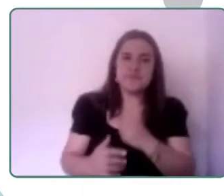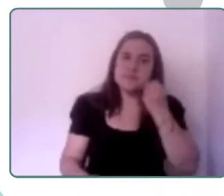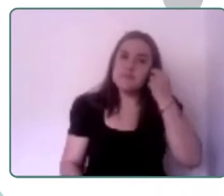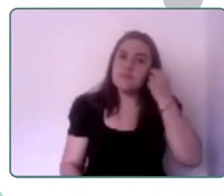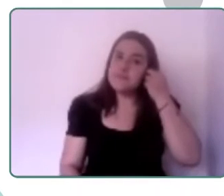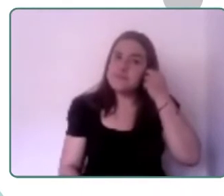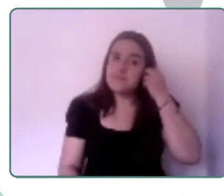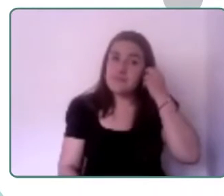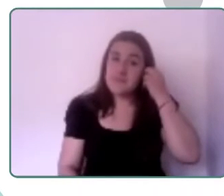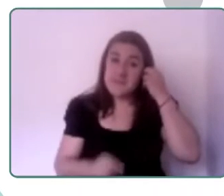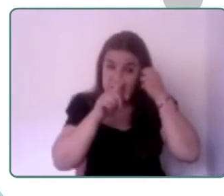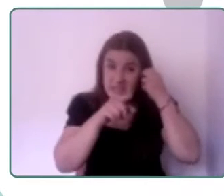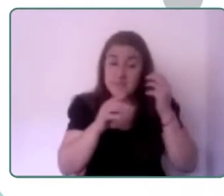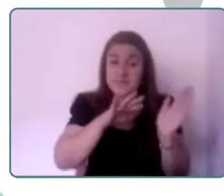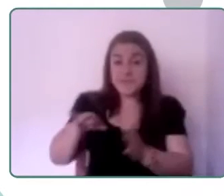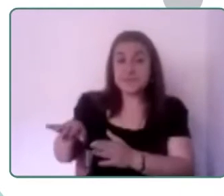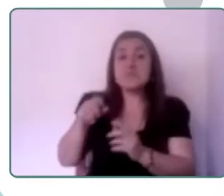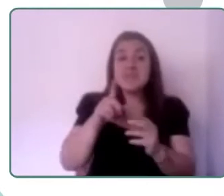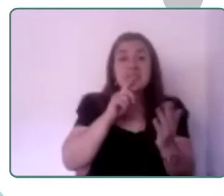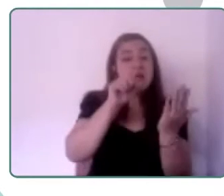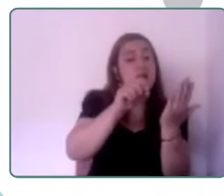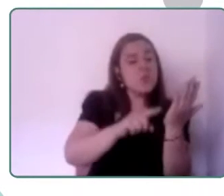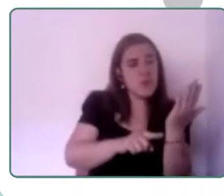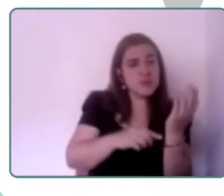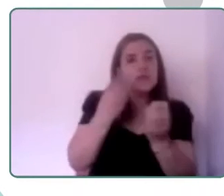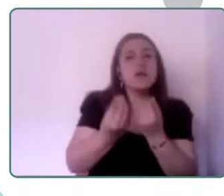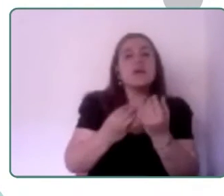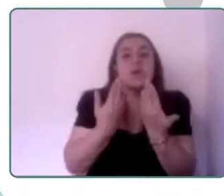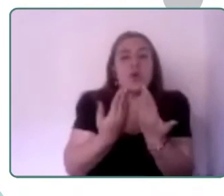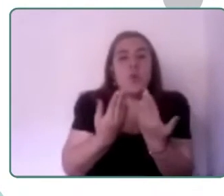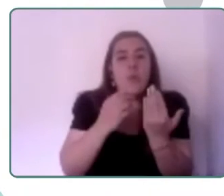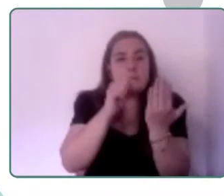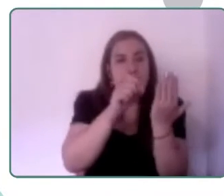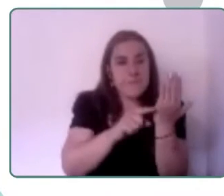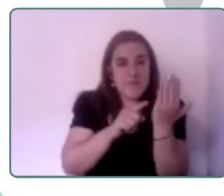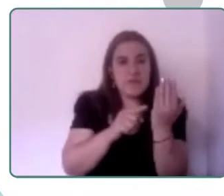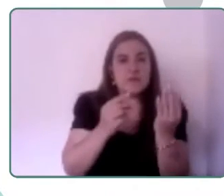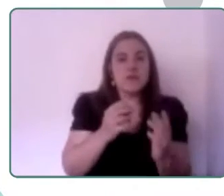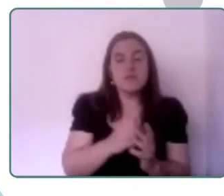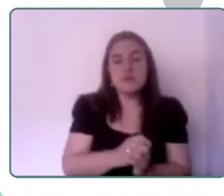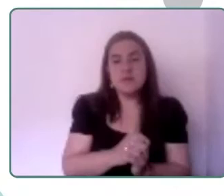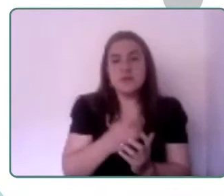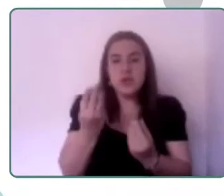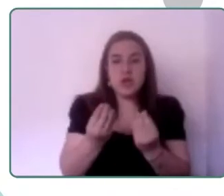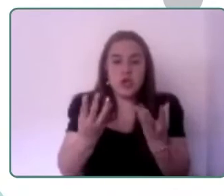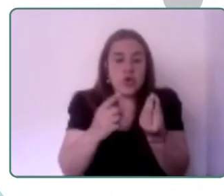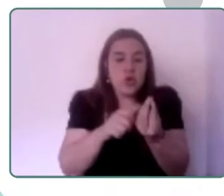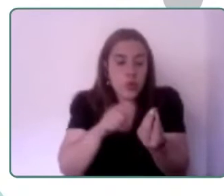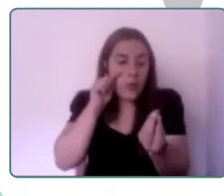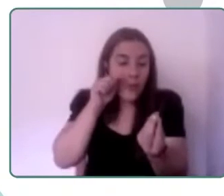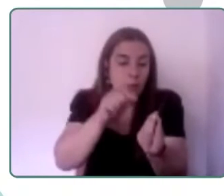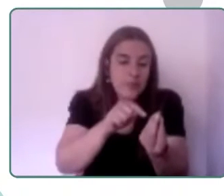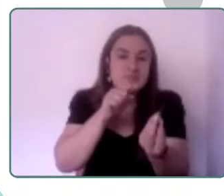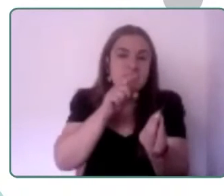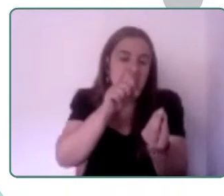encuesta cuantitativa también se complementó con el cuestionario del grupo focal, donde se preguntaba